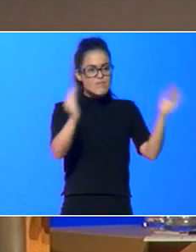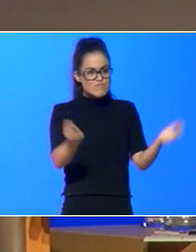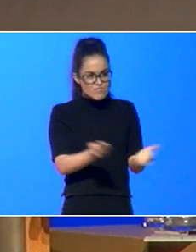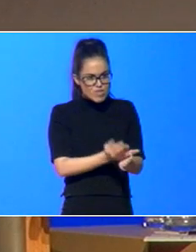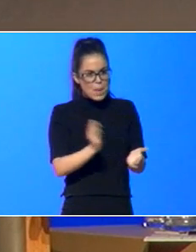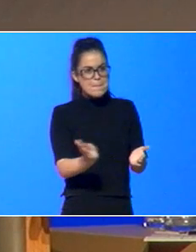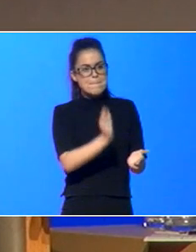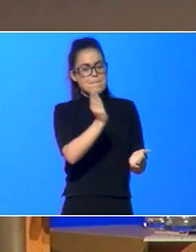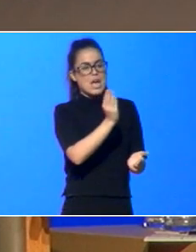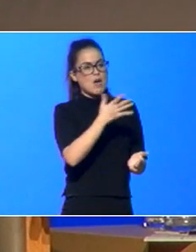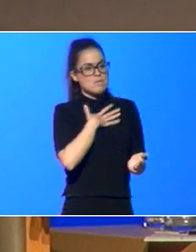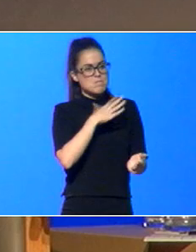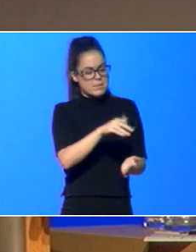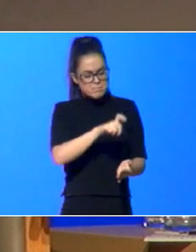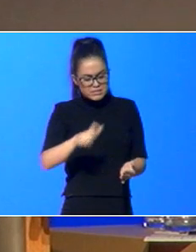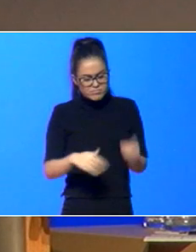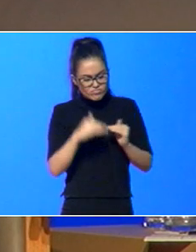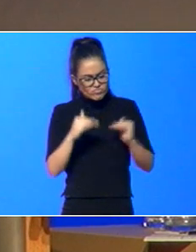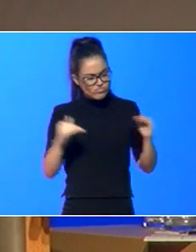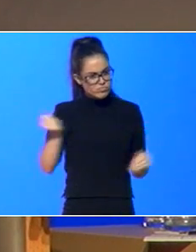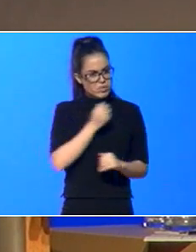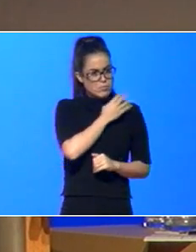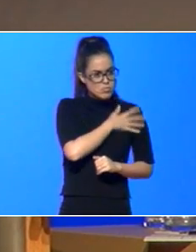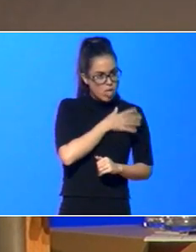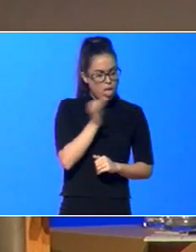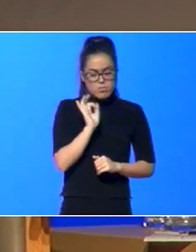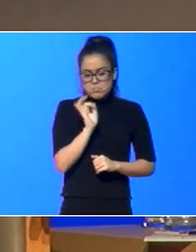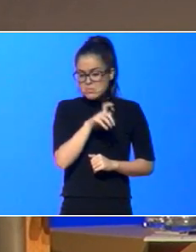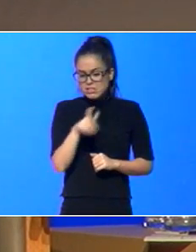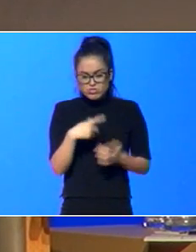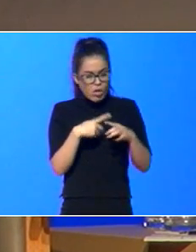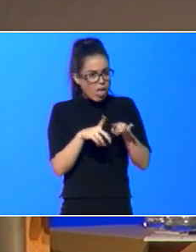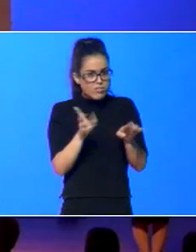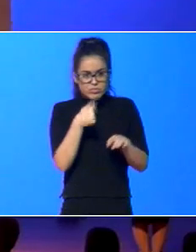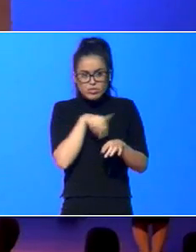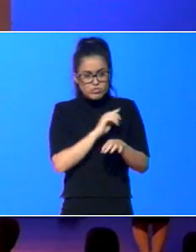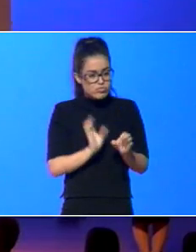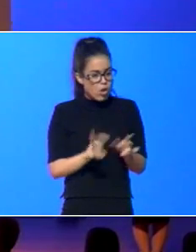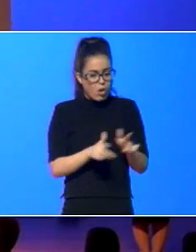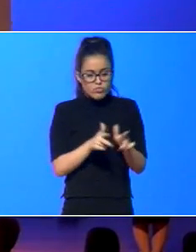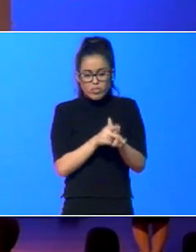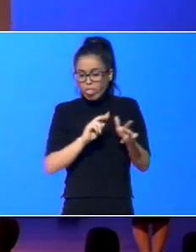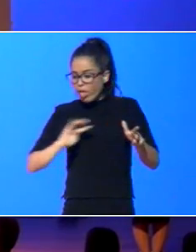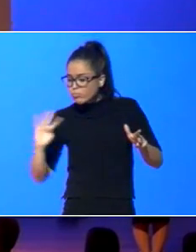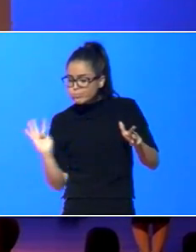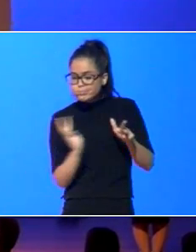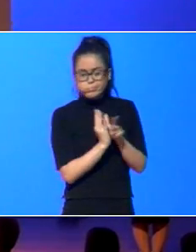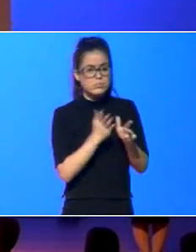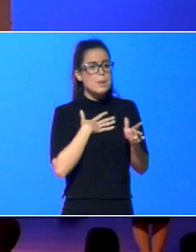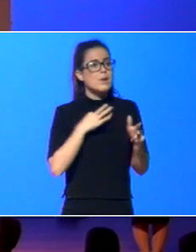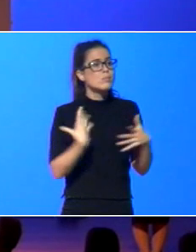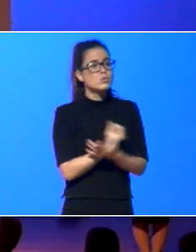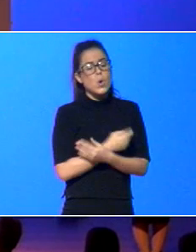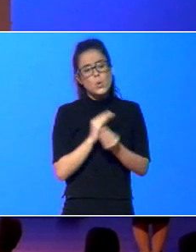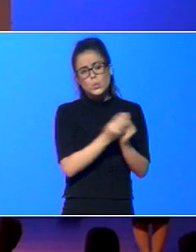personas con diversidad funcional y con diversidad en general podemos estar incluidos en una sociedad viviendo todos juntos. Entonces, libertad